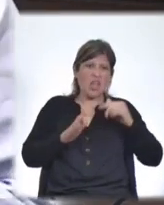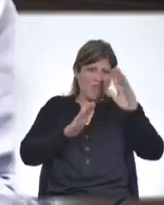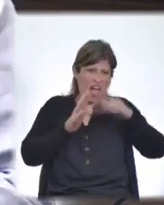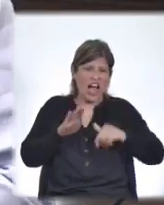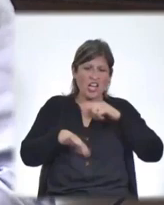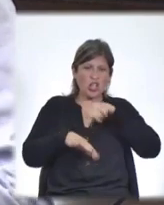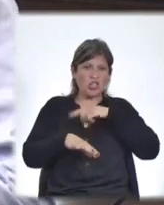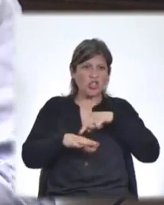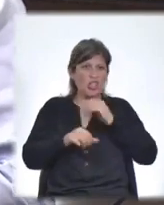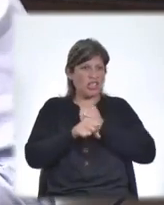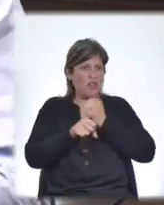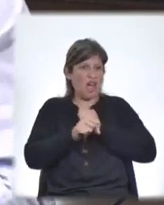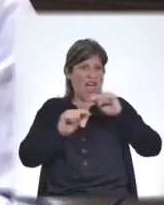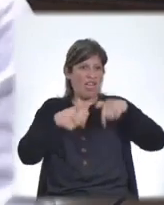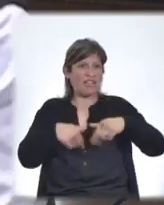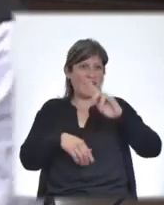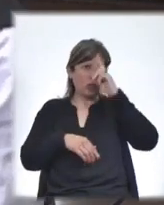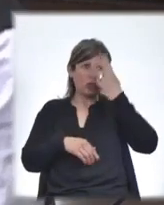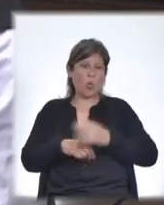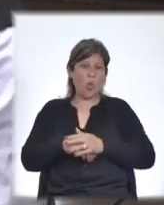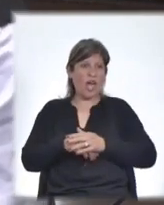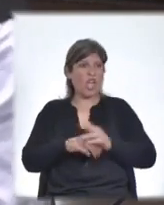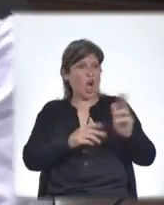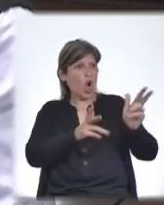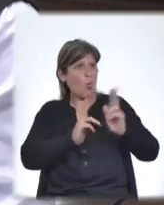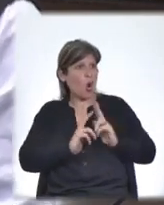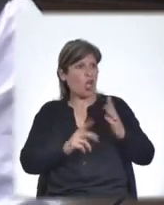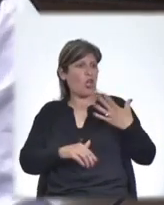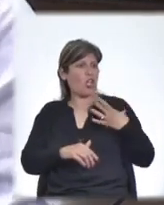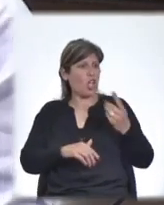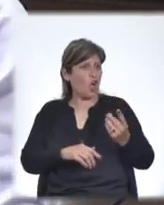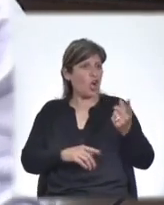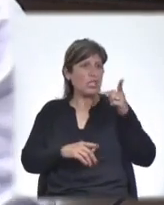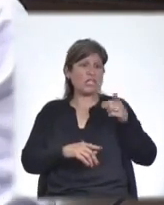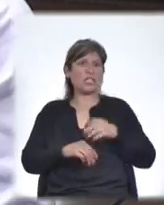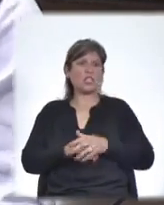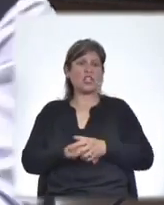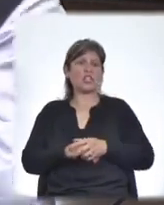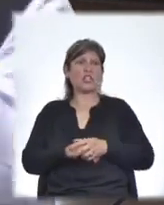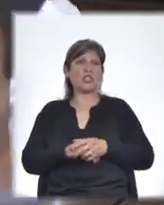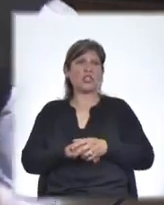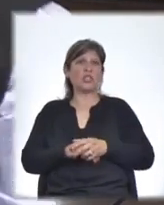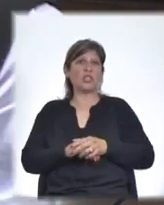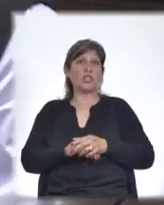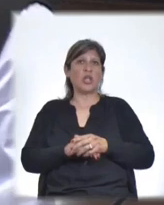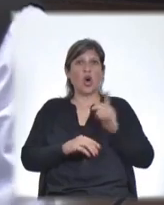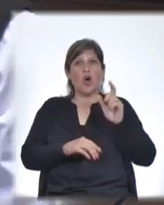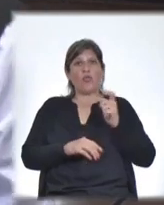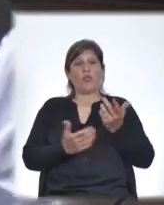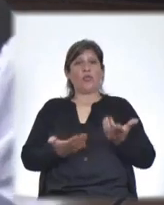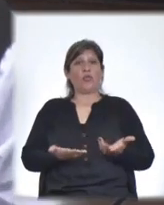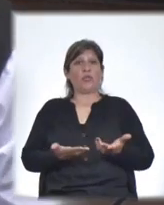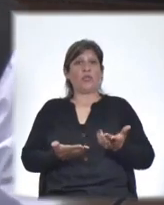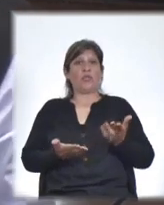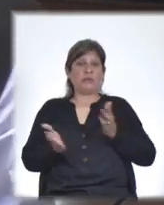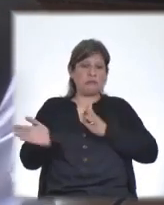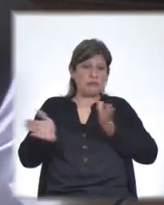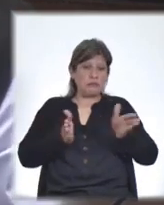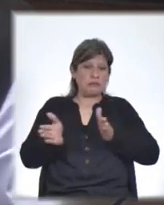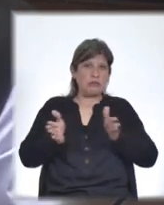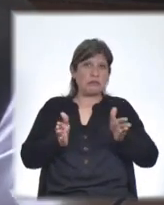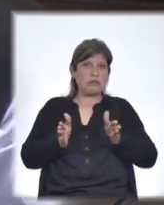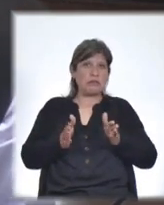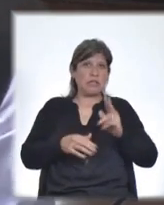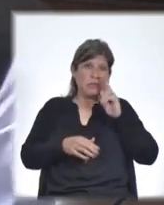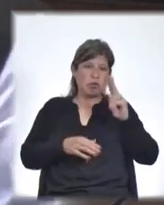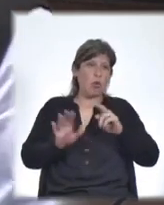Uruguay? Como lo dice el señor director de la Oficina de Planeamiento y Presupuesto. Efectivamente, entre